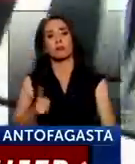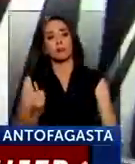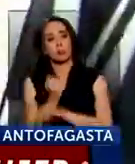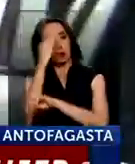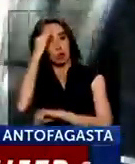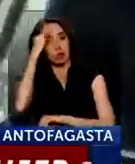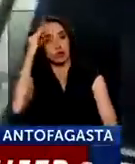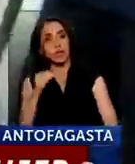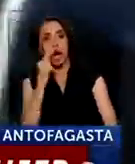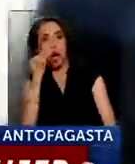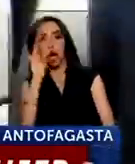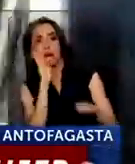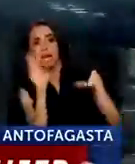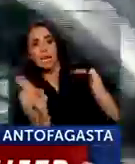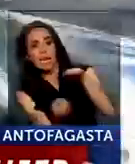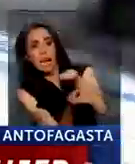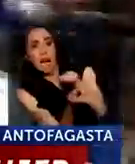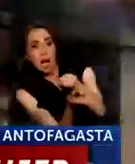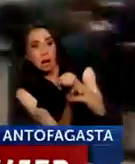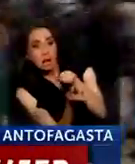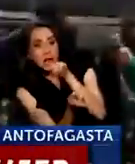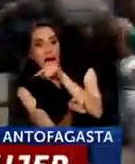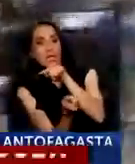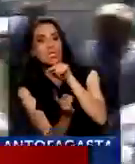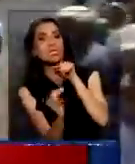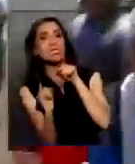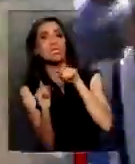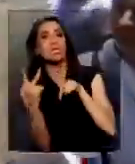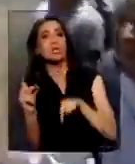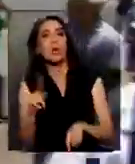determinar si el hombre escondido bajo la cama es el culpable de este asesinato